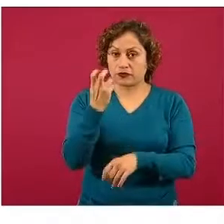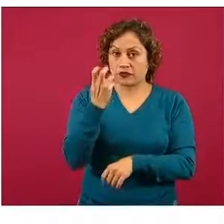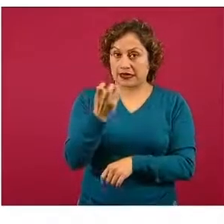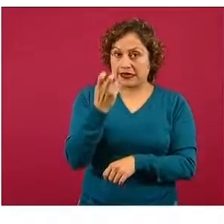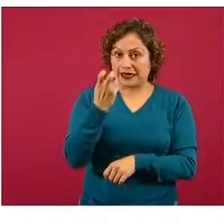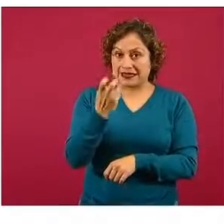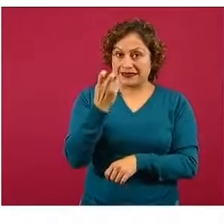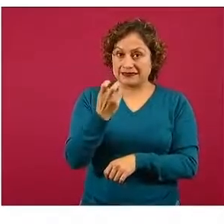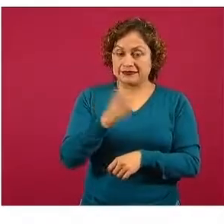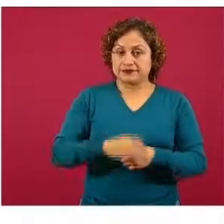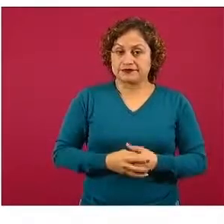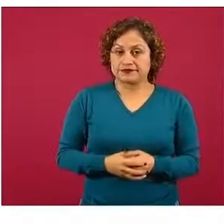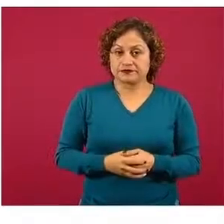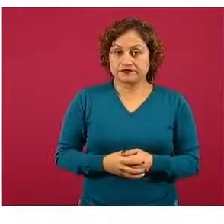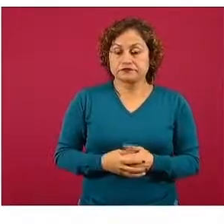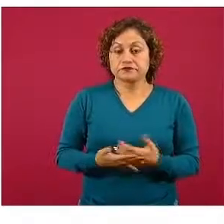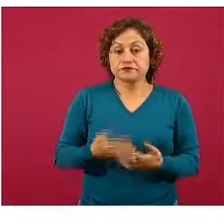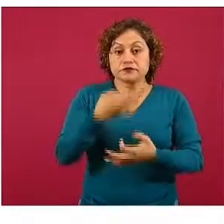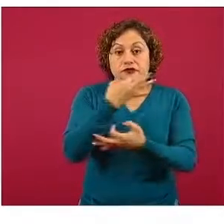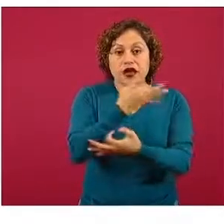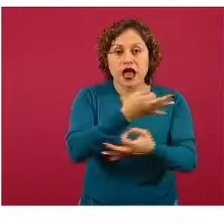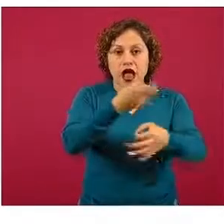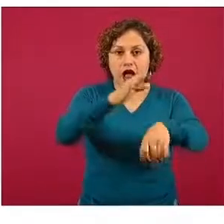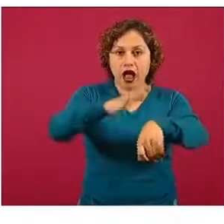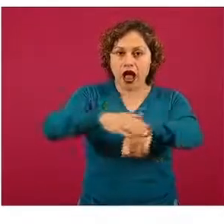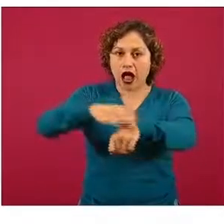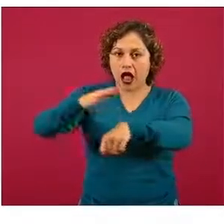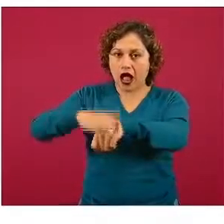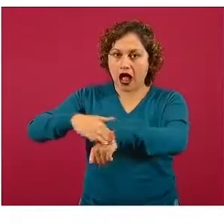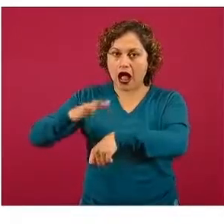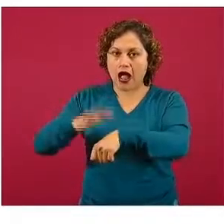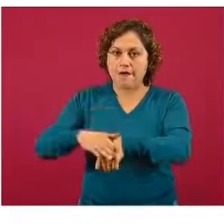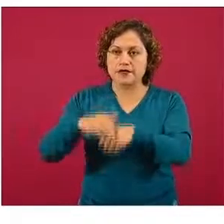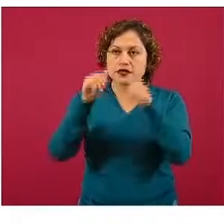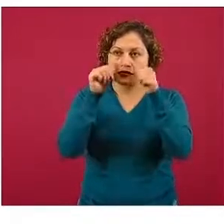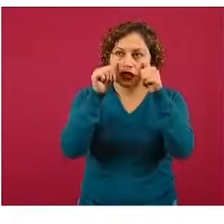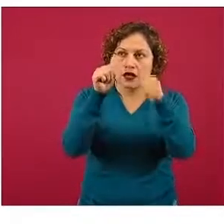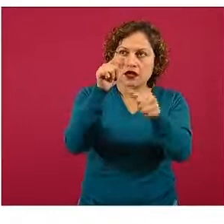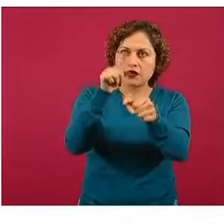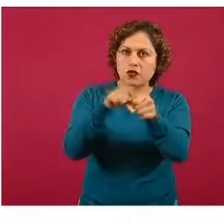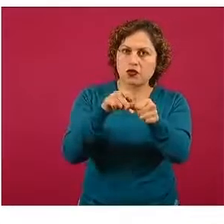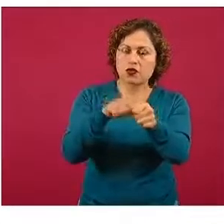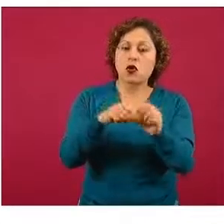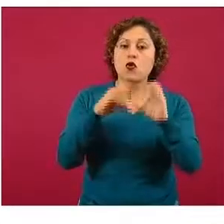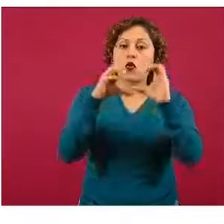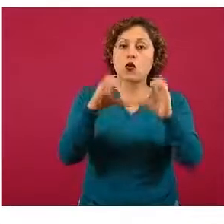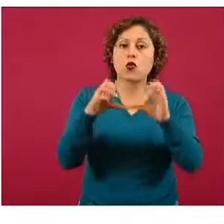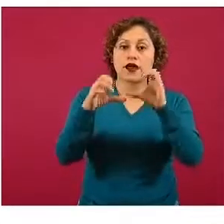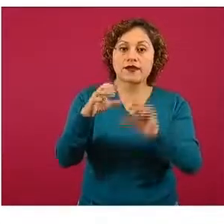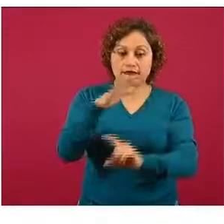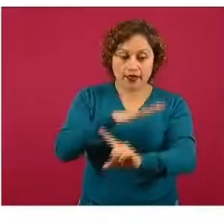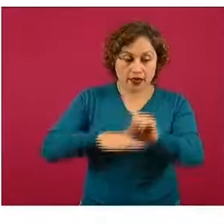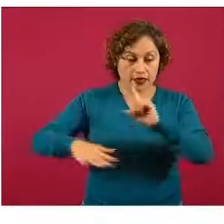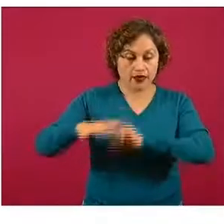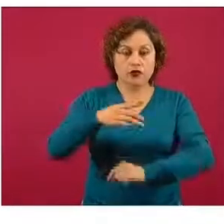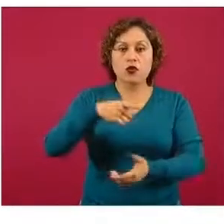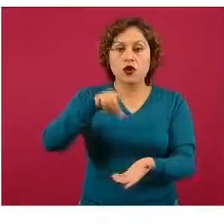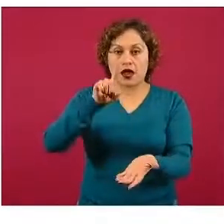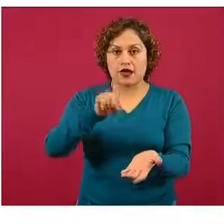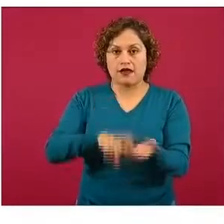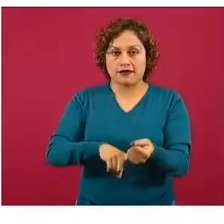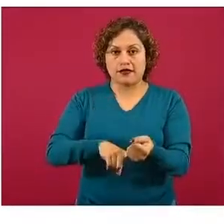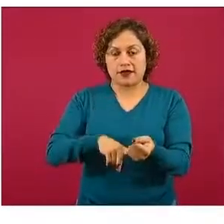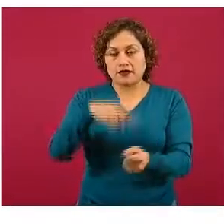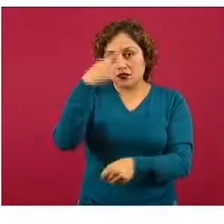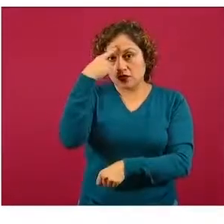directamente, nos está alertando sobre el riesgo que tenemos de padecer la historia que naturalmente se